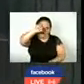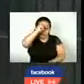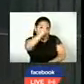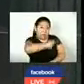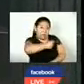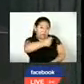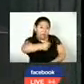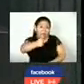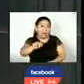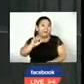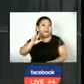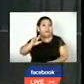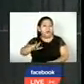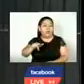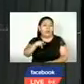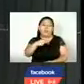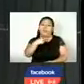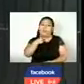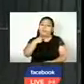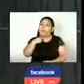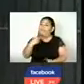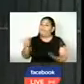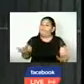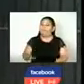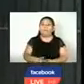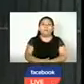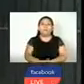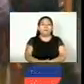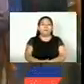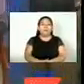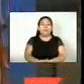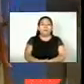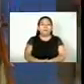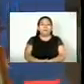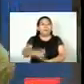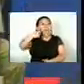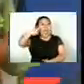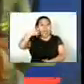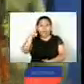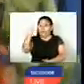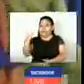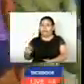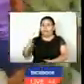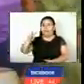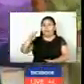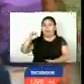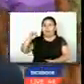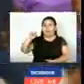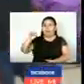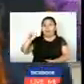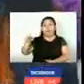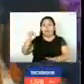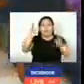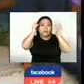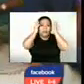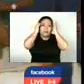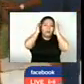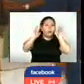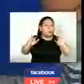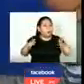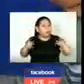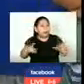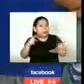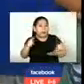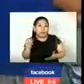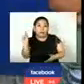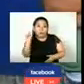empleados lo cual ya les ha ocasionado serias afectaciones. Por ejemplo don Víctor se encuentra preocupado porque está viviendo